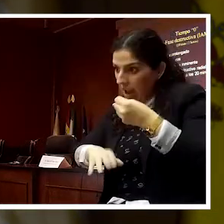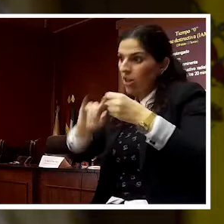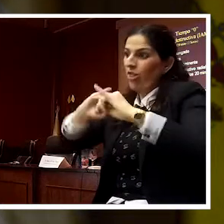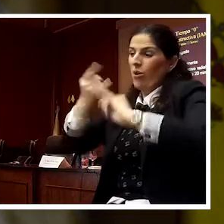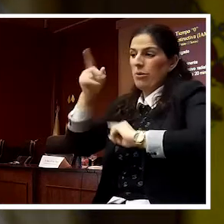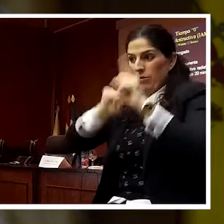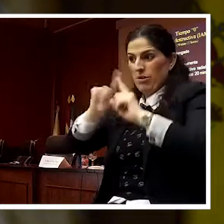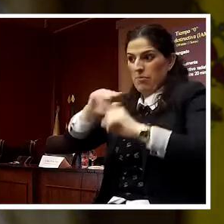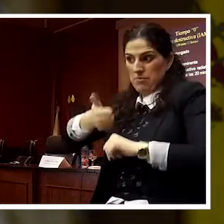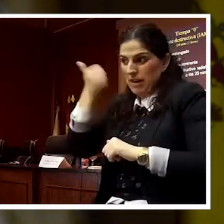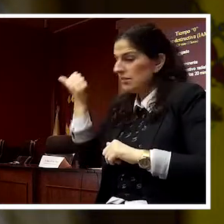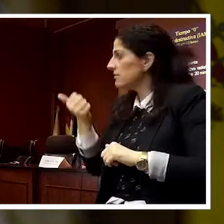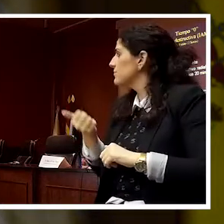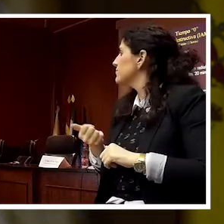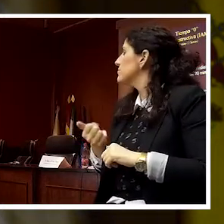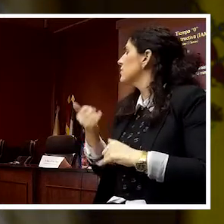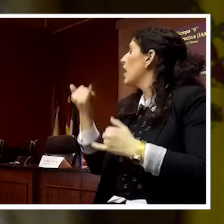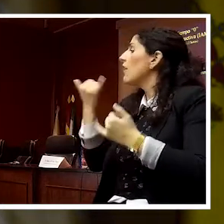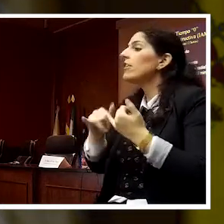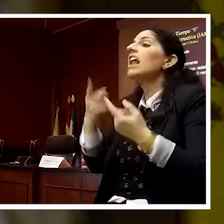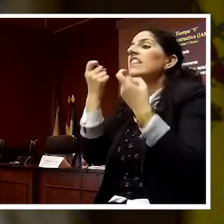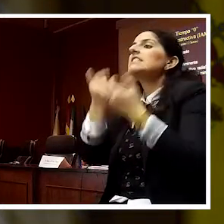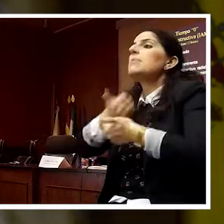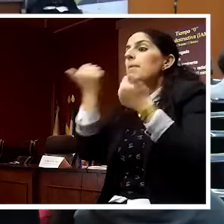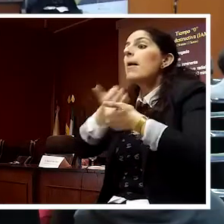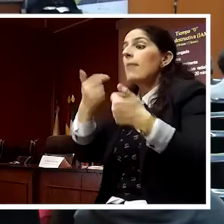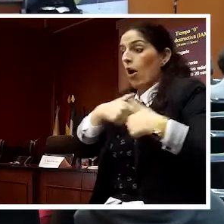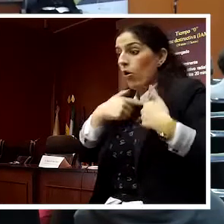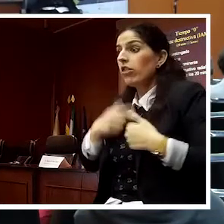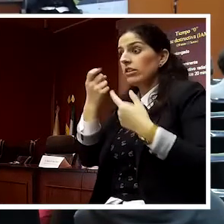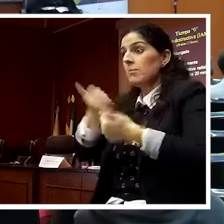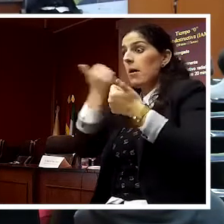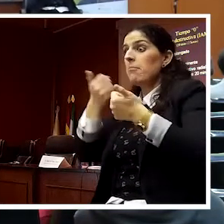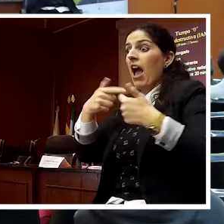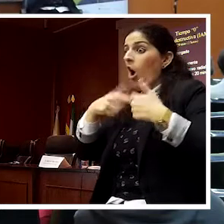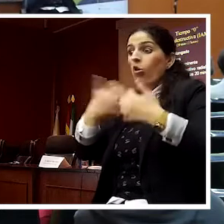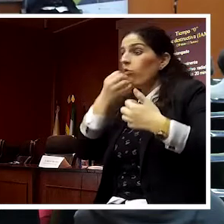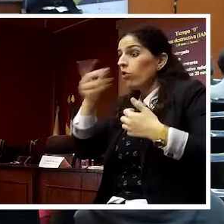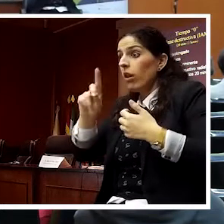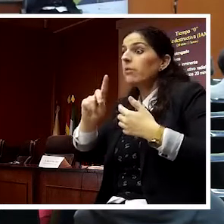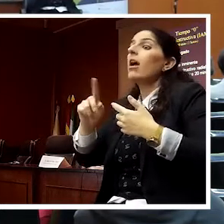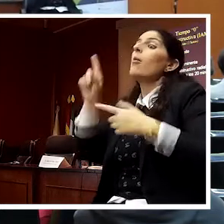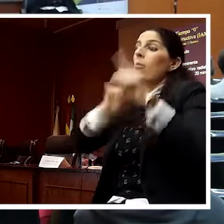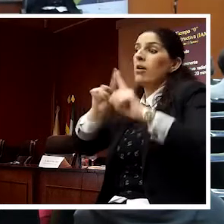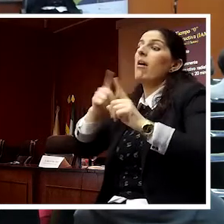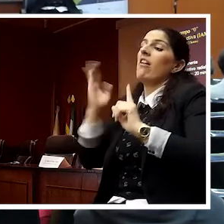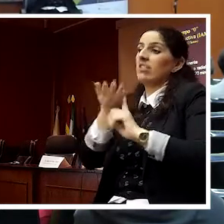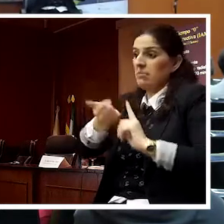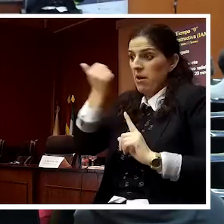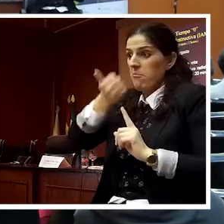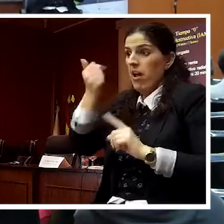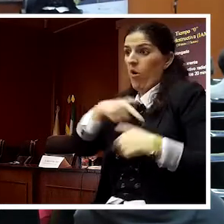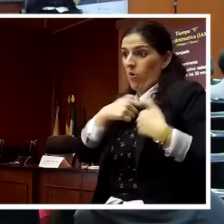el consumo de oxígeno, es decir, aumentar la demanda del miocardio. De manera que si estamos en una situación de